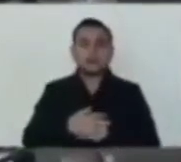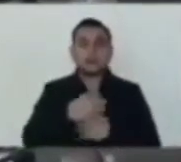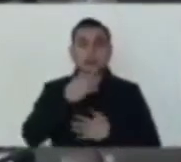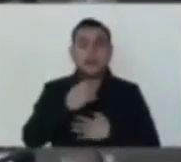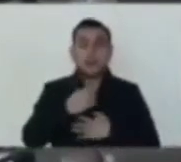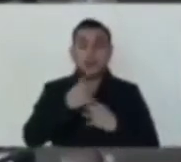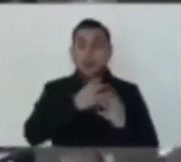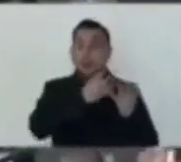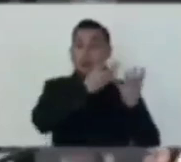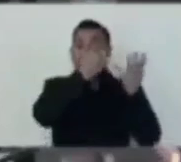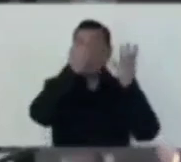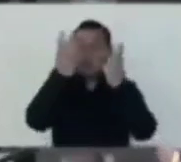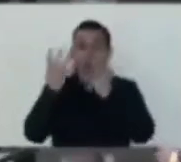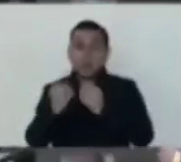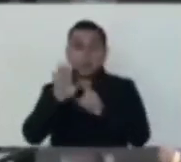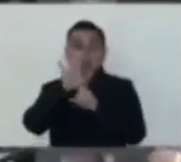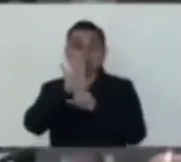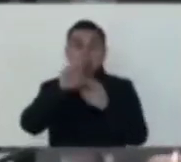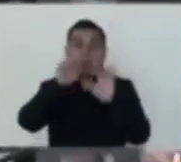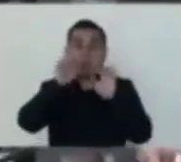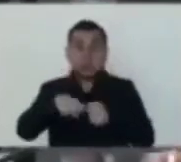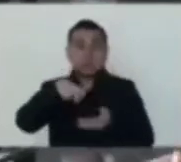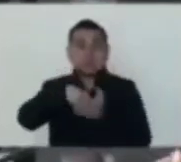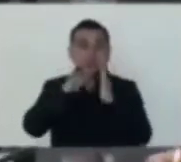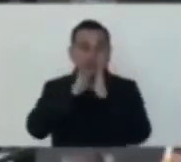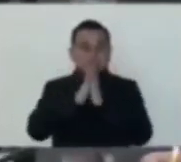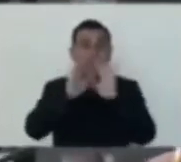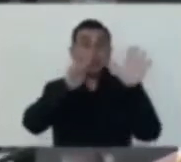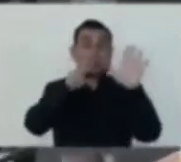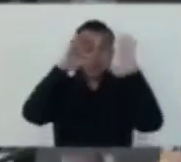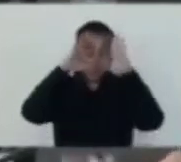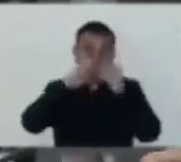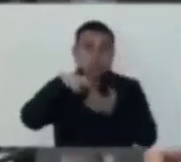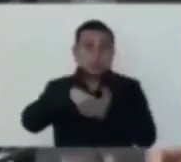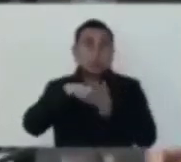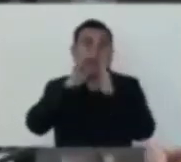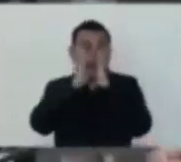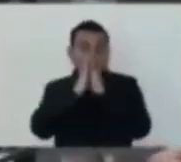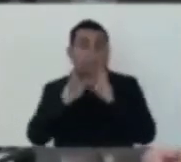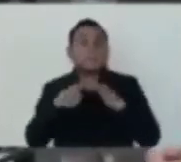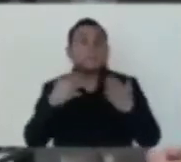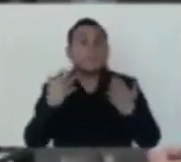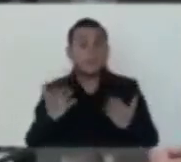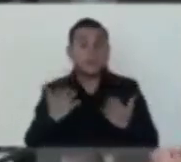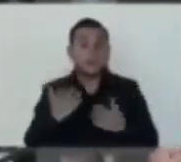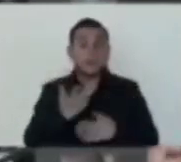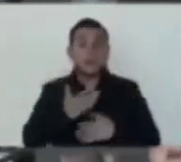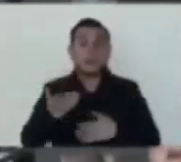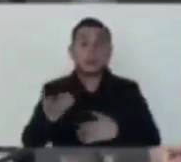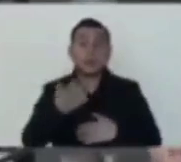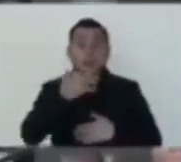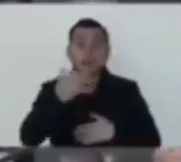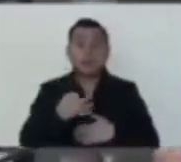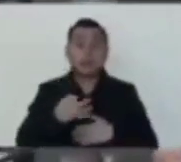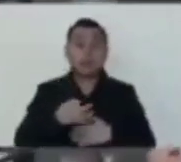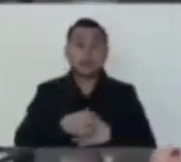lo que durará todo el día, por supuesto. Pero vamos a hacerlo a las 7 de la noche para que donde hay dos o